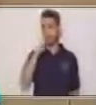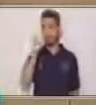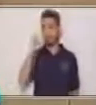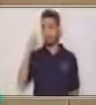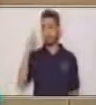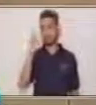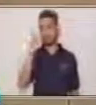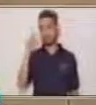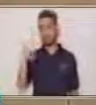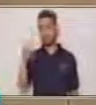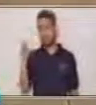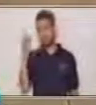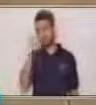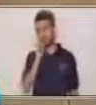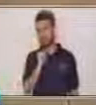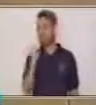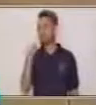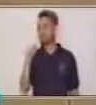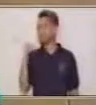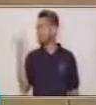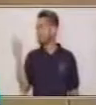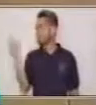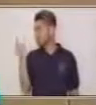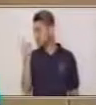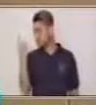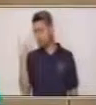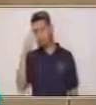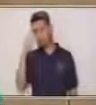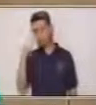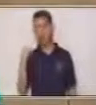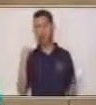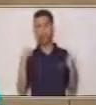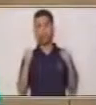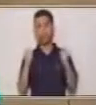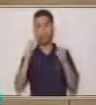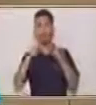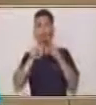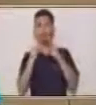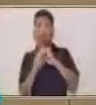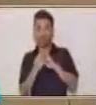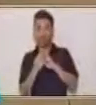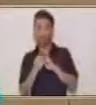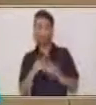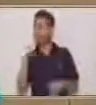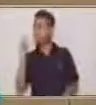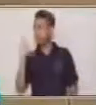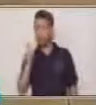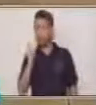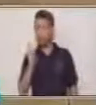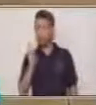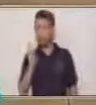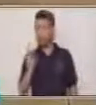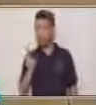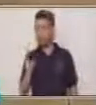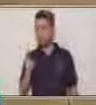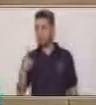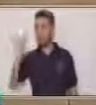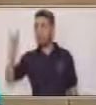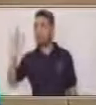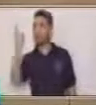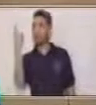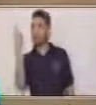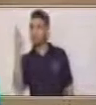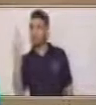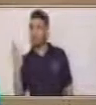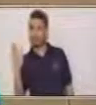importante para la elaboración de operaciones matemáticas. Siempre la unidad y la decena.